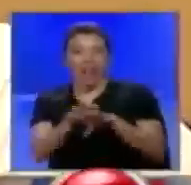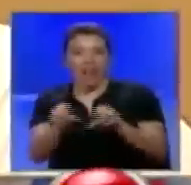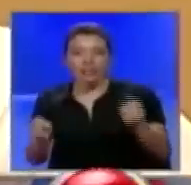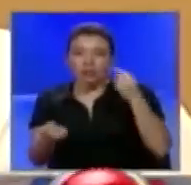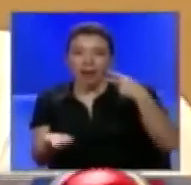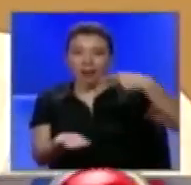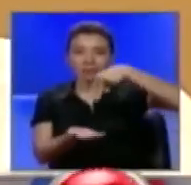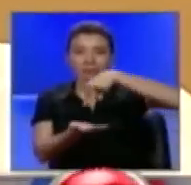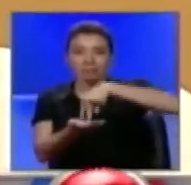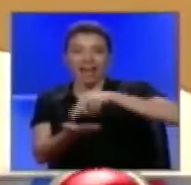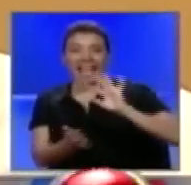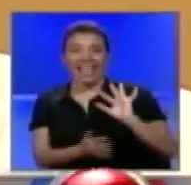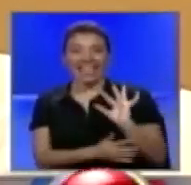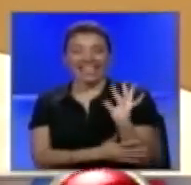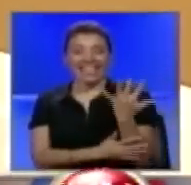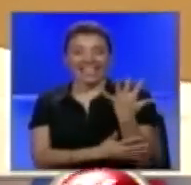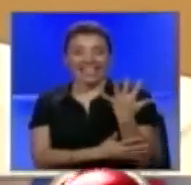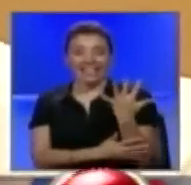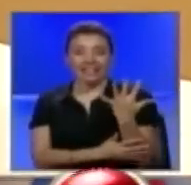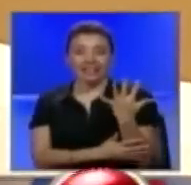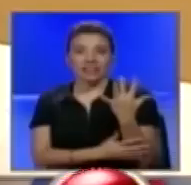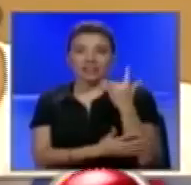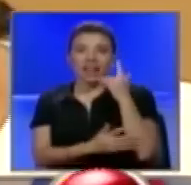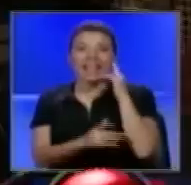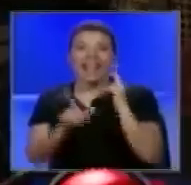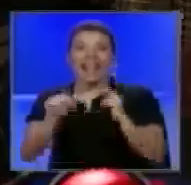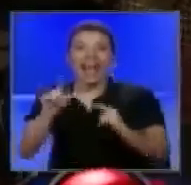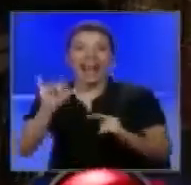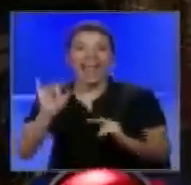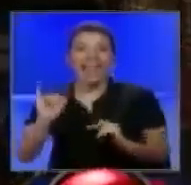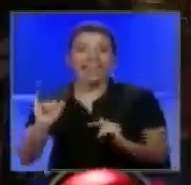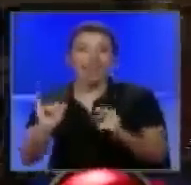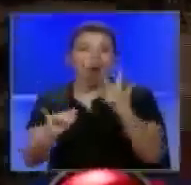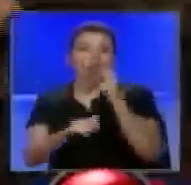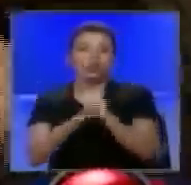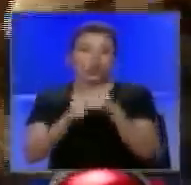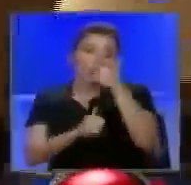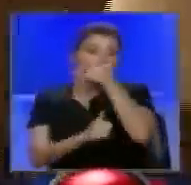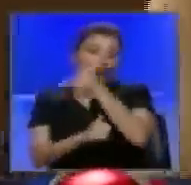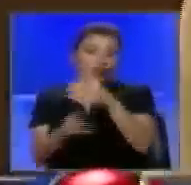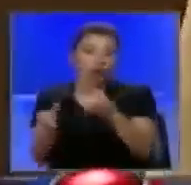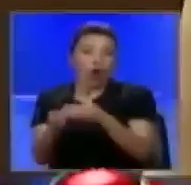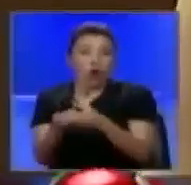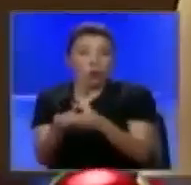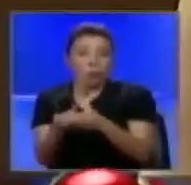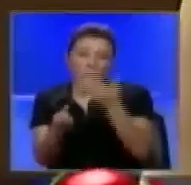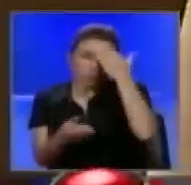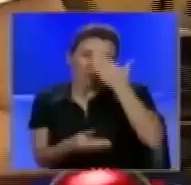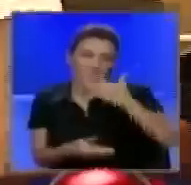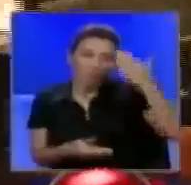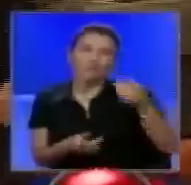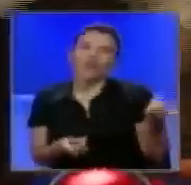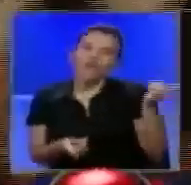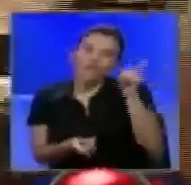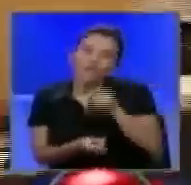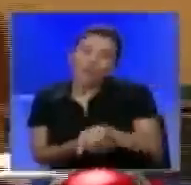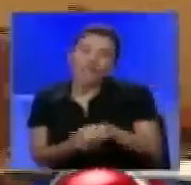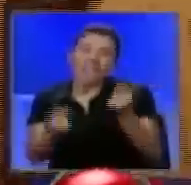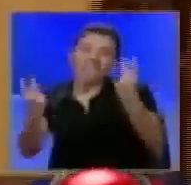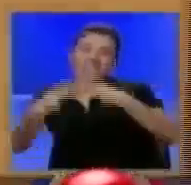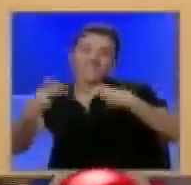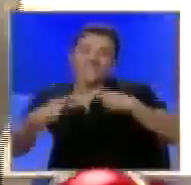el escenario de la quinta al mando de la ley. Tras 8 años de ausencia, este grupo emblemático se reencuentra en Viña